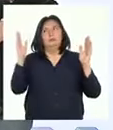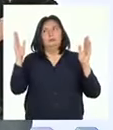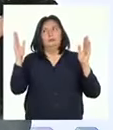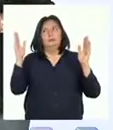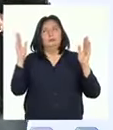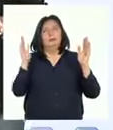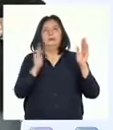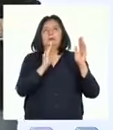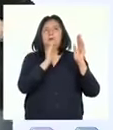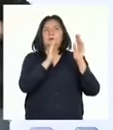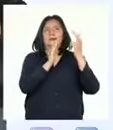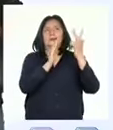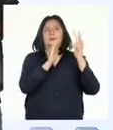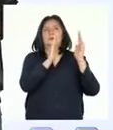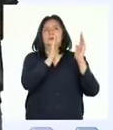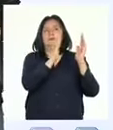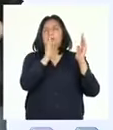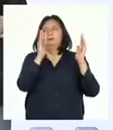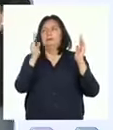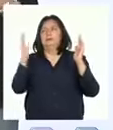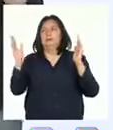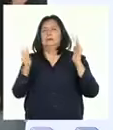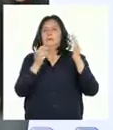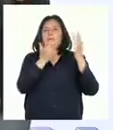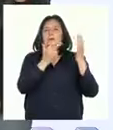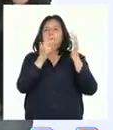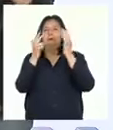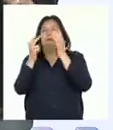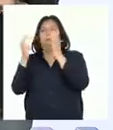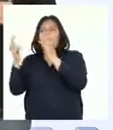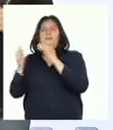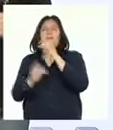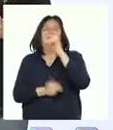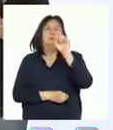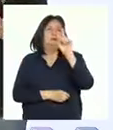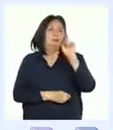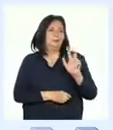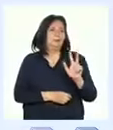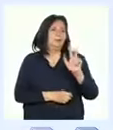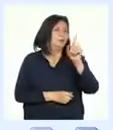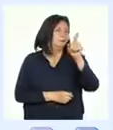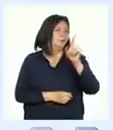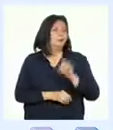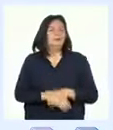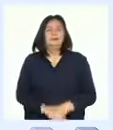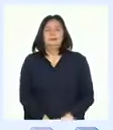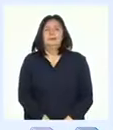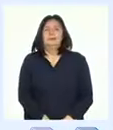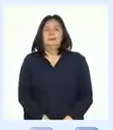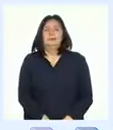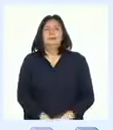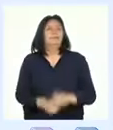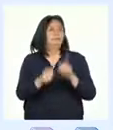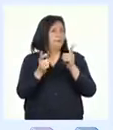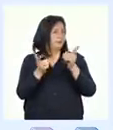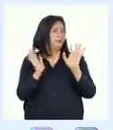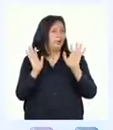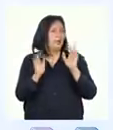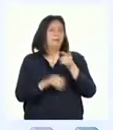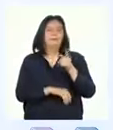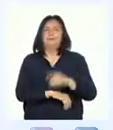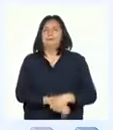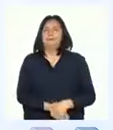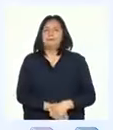de 8. Es decir, 8 horas representa la tercera parte de un día. Entonces, ya